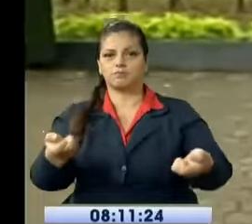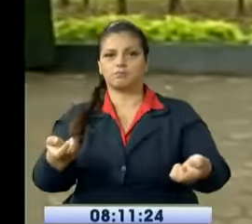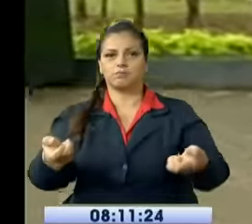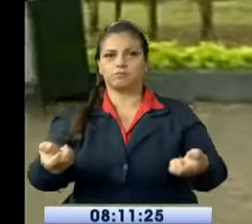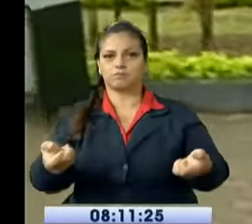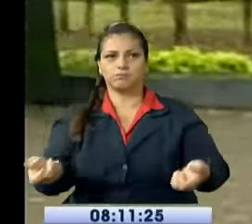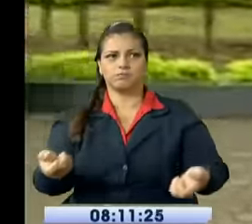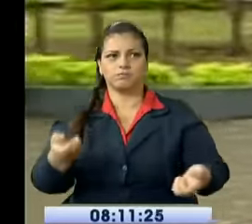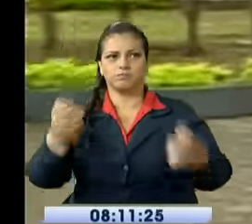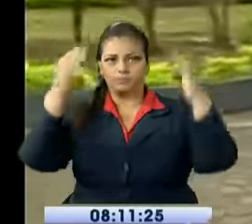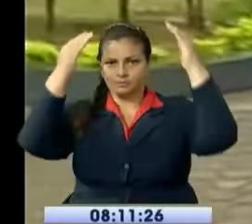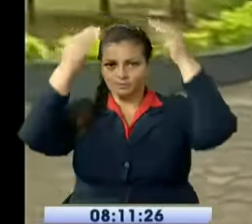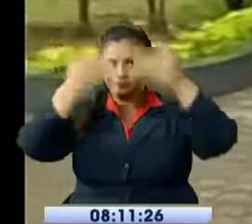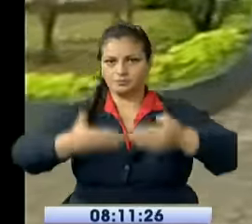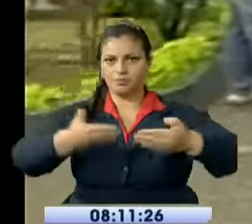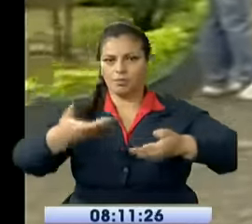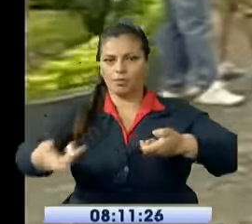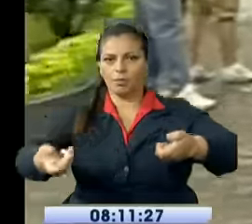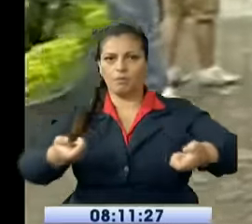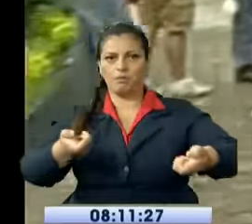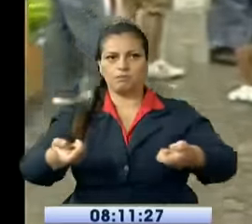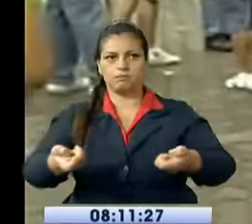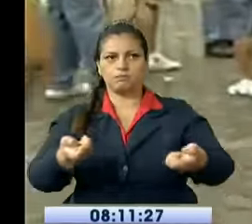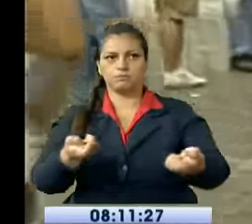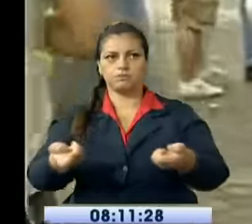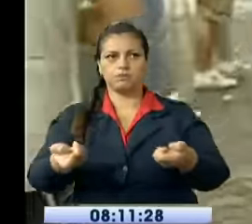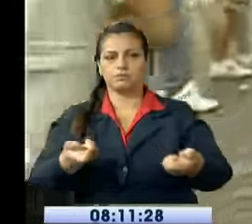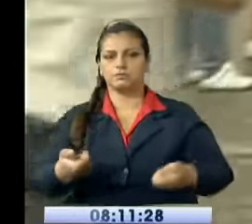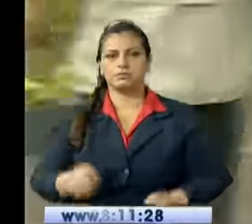mis espaldas. Está ingresando ya un camión.